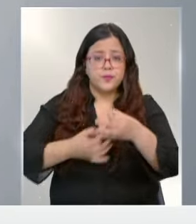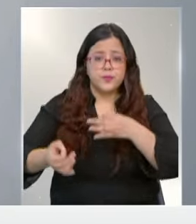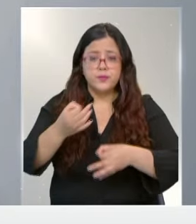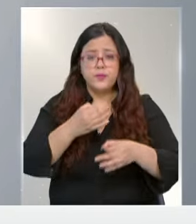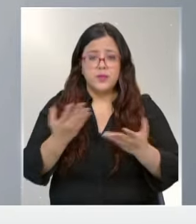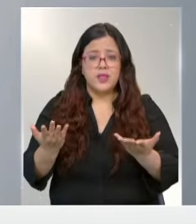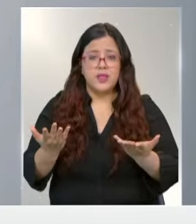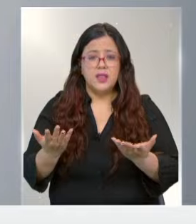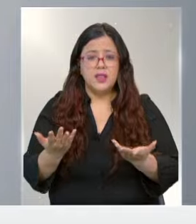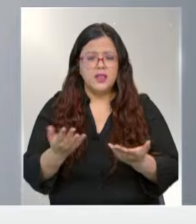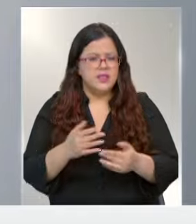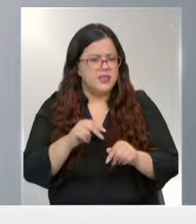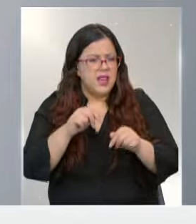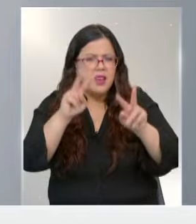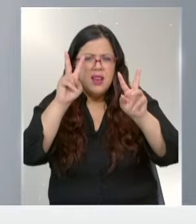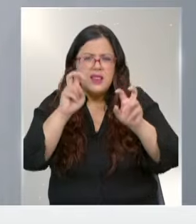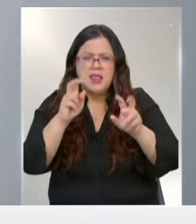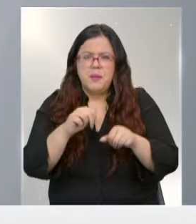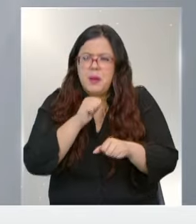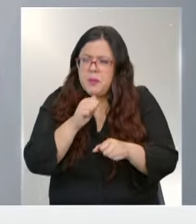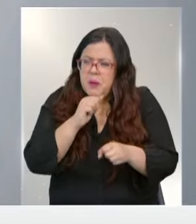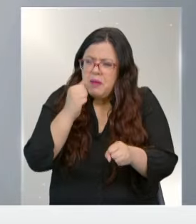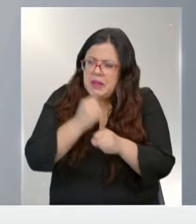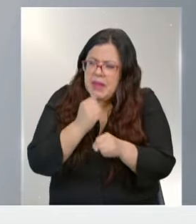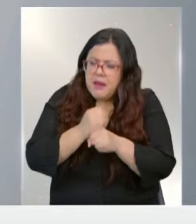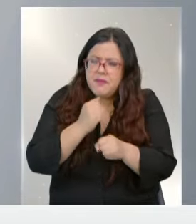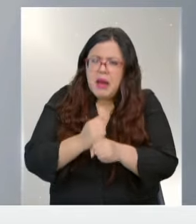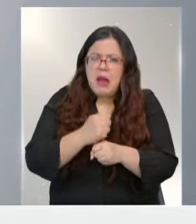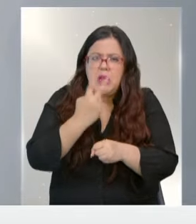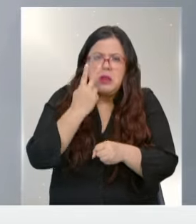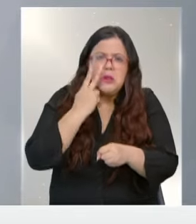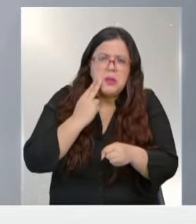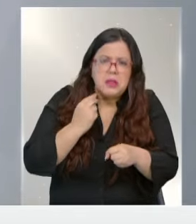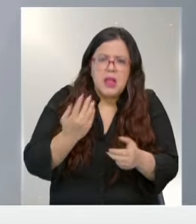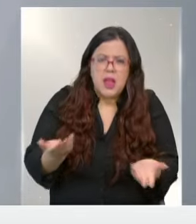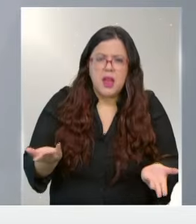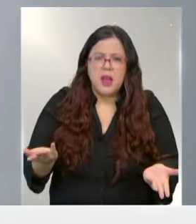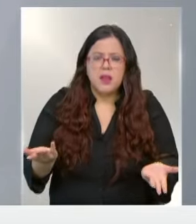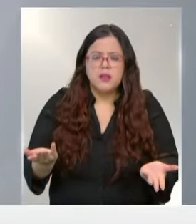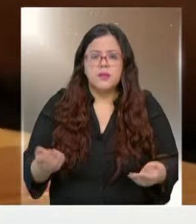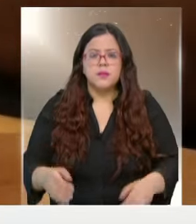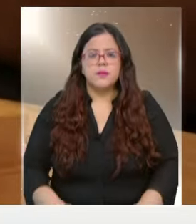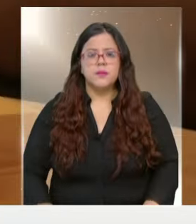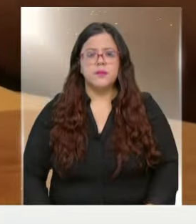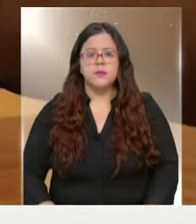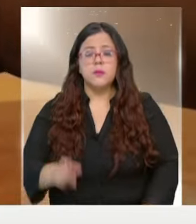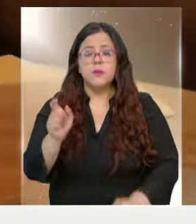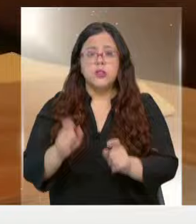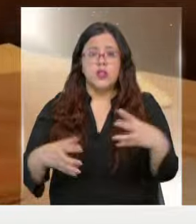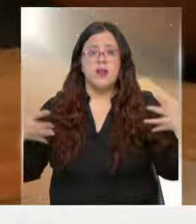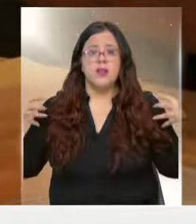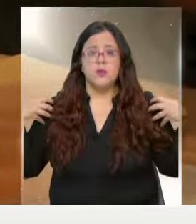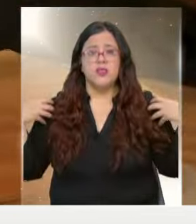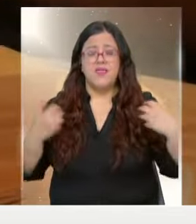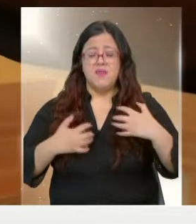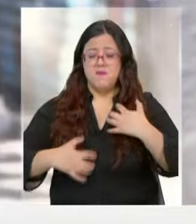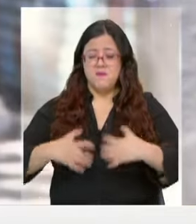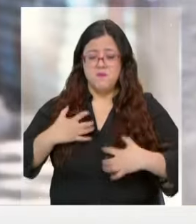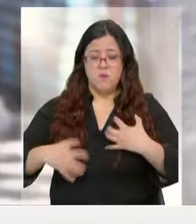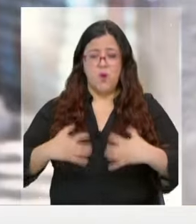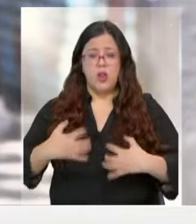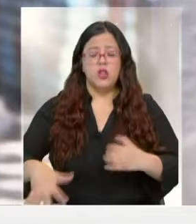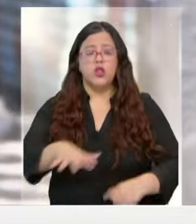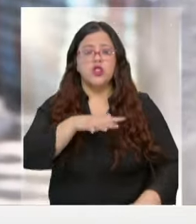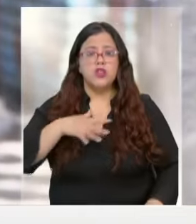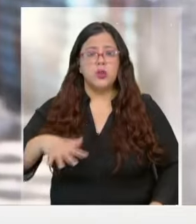una precarización laboral extrema durante los 2 días de elecciones. Los vocales estábamos muy molestos por la situación,